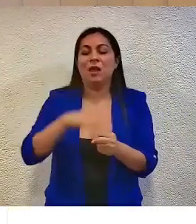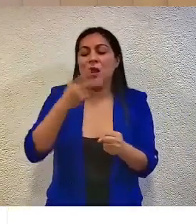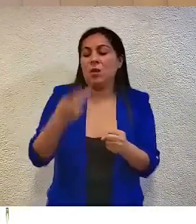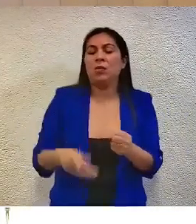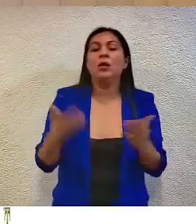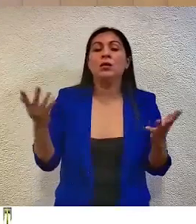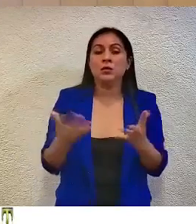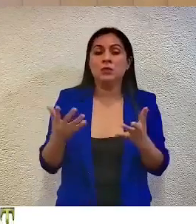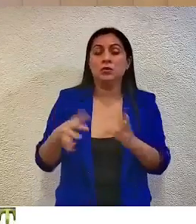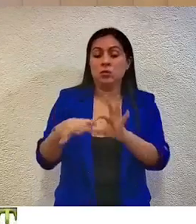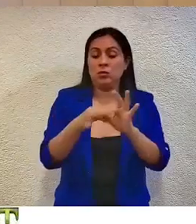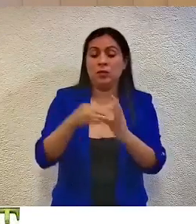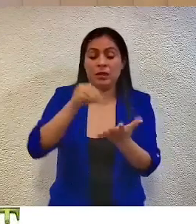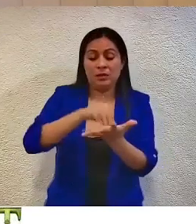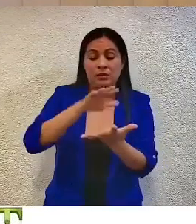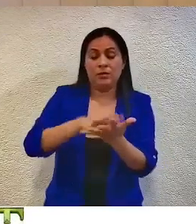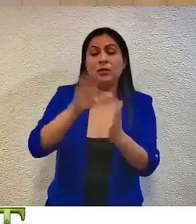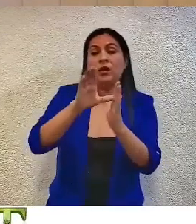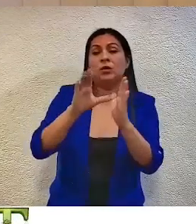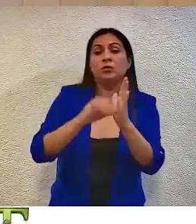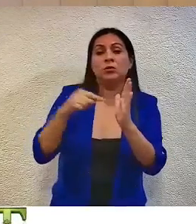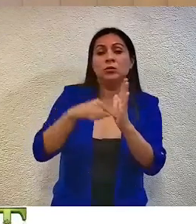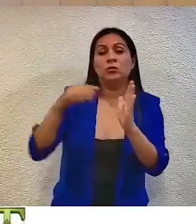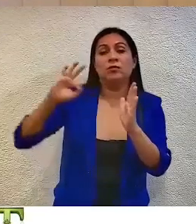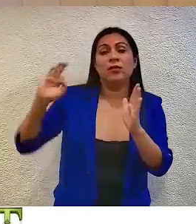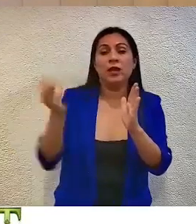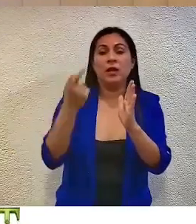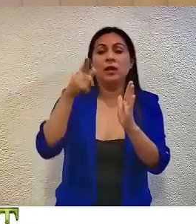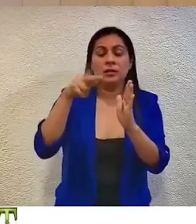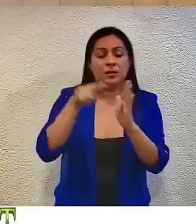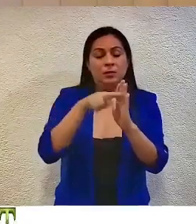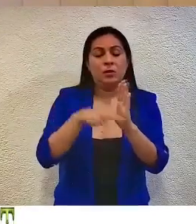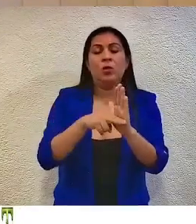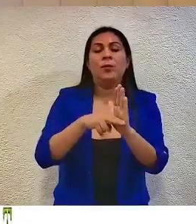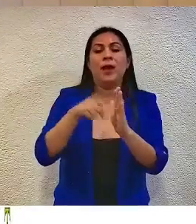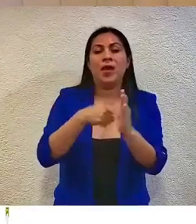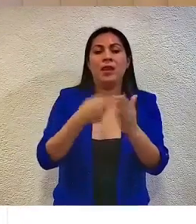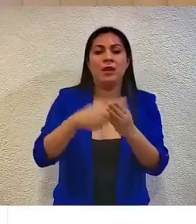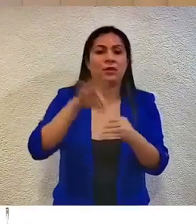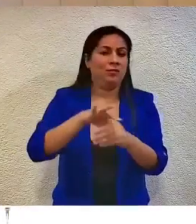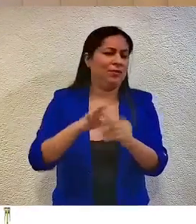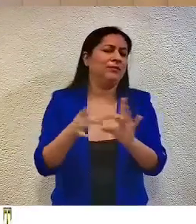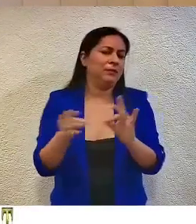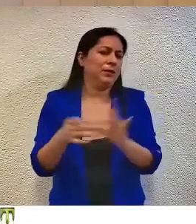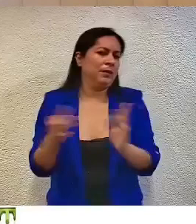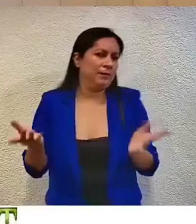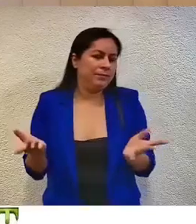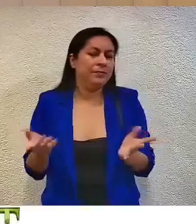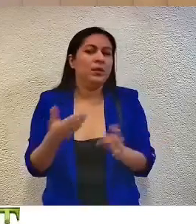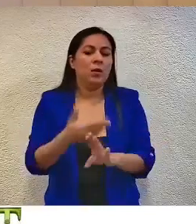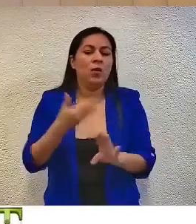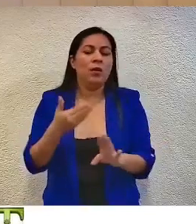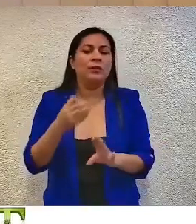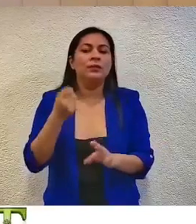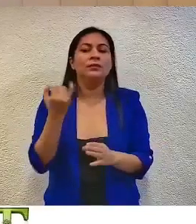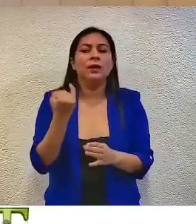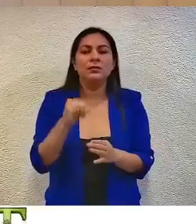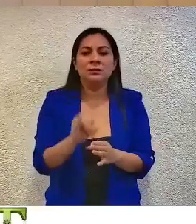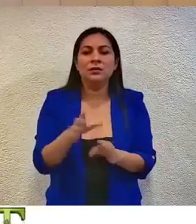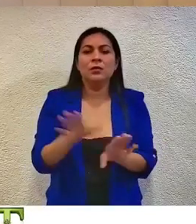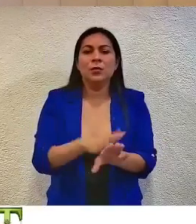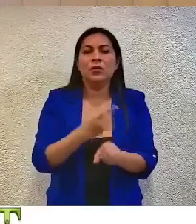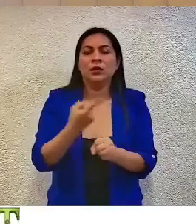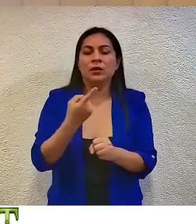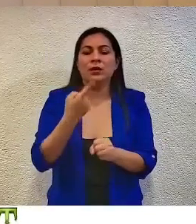actuó con apego a lo establecido en la Constitución Federal y el marco normativo electoral aplicable. Lo anterior es así porque la conducta que